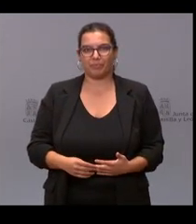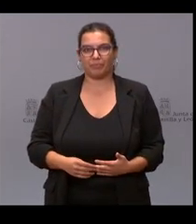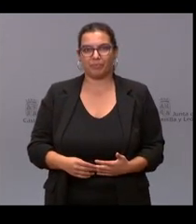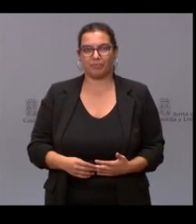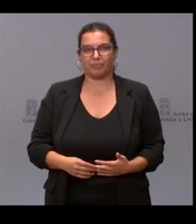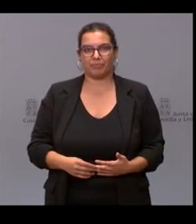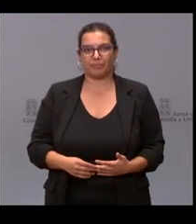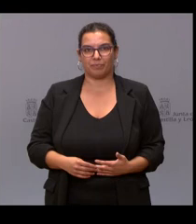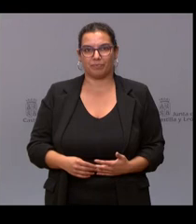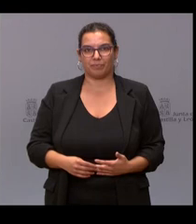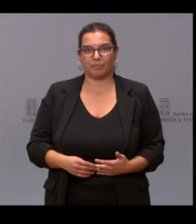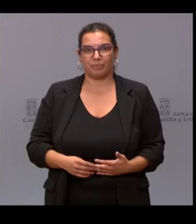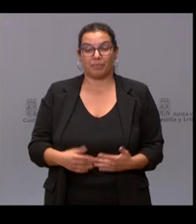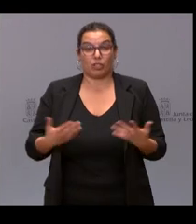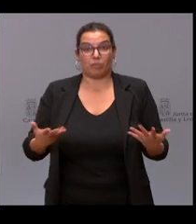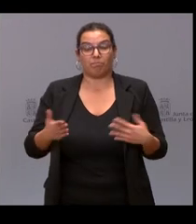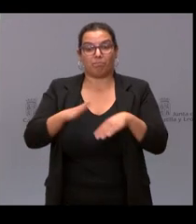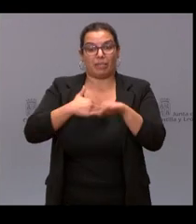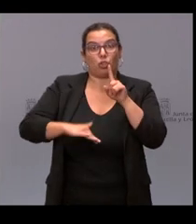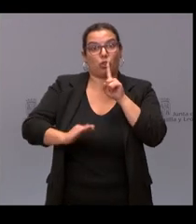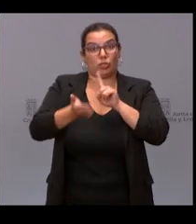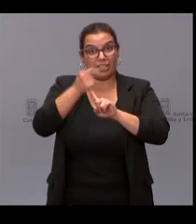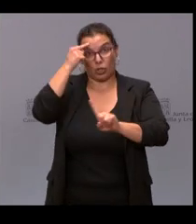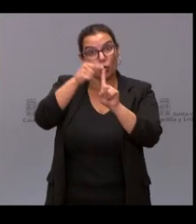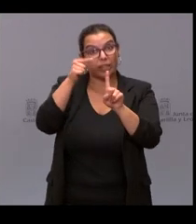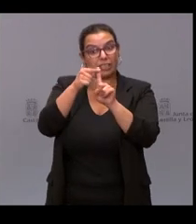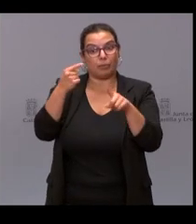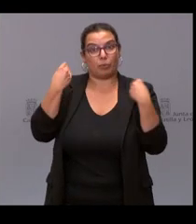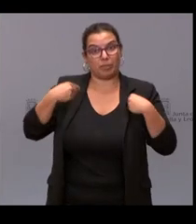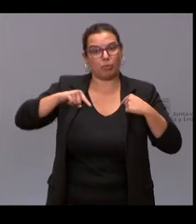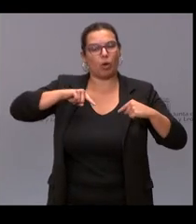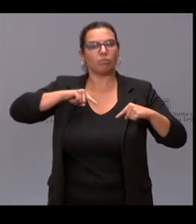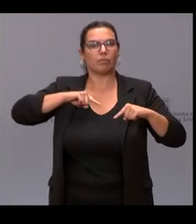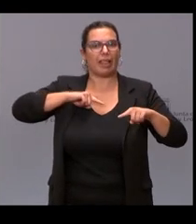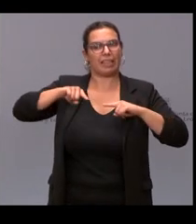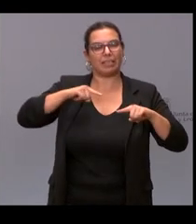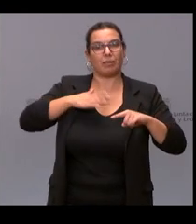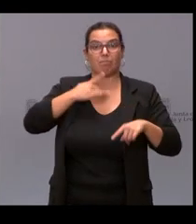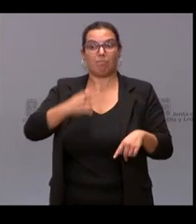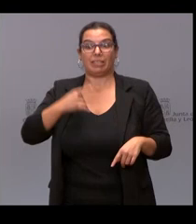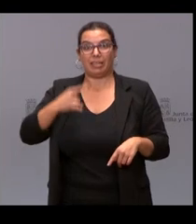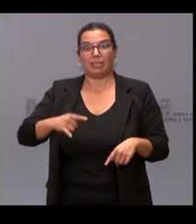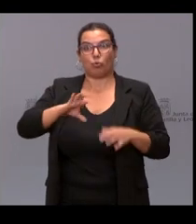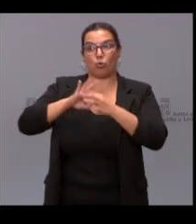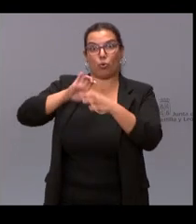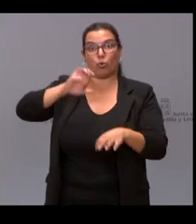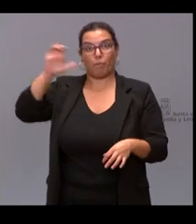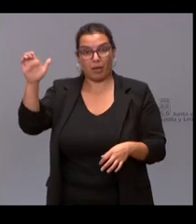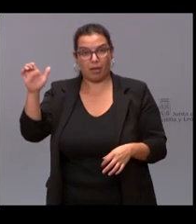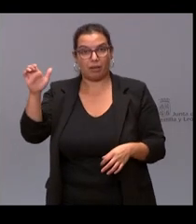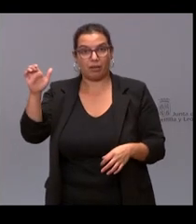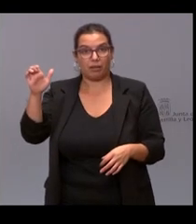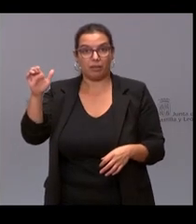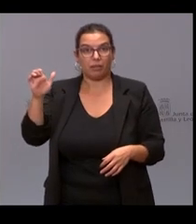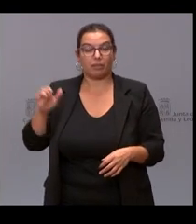Directive. Así que para conseguir los objetivos de la Directiva de Baterías de la Unión Europea. And the European